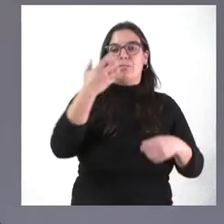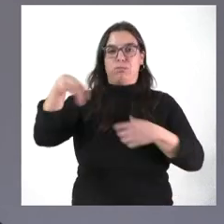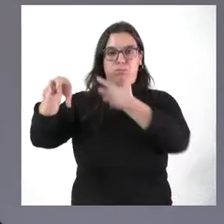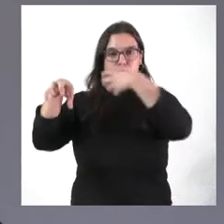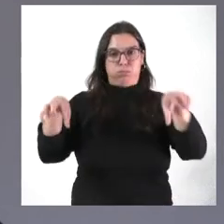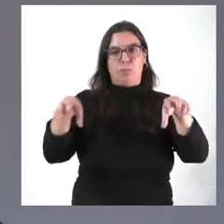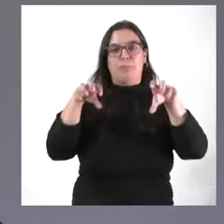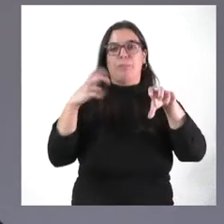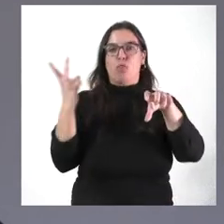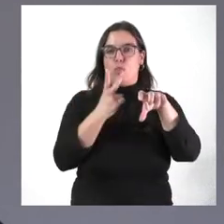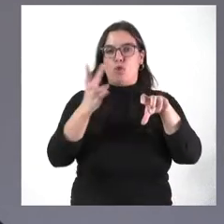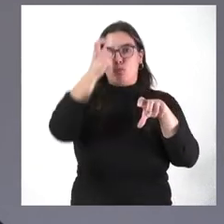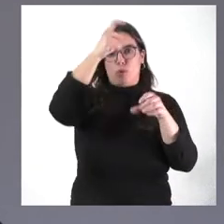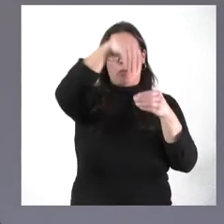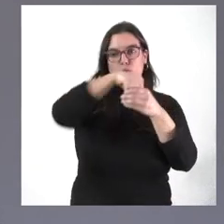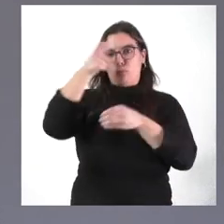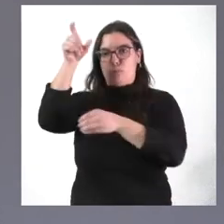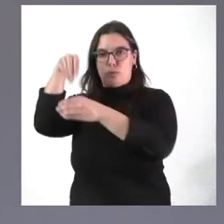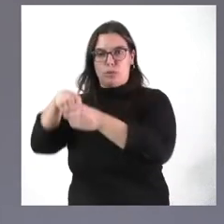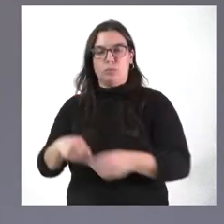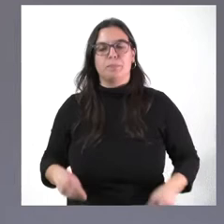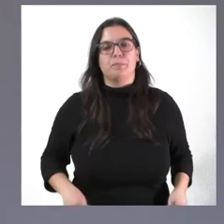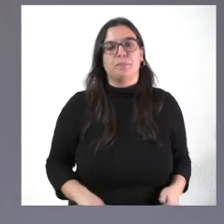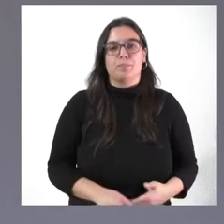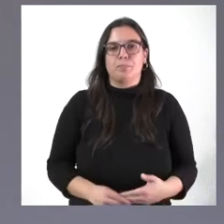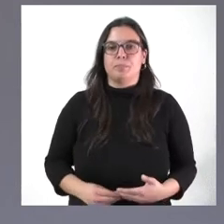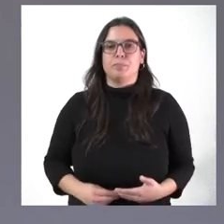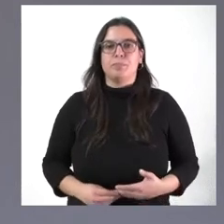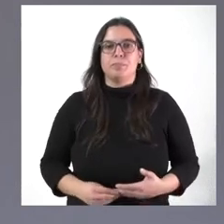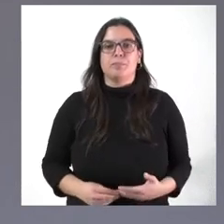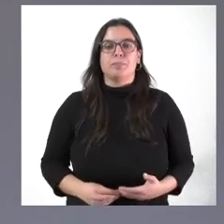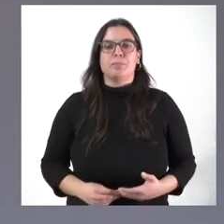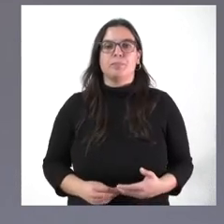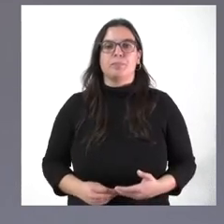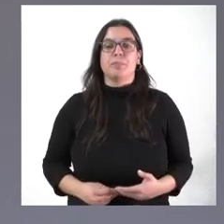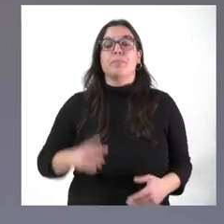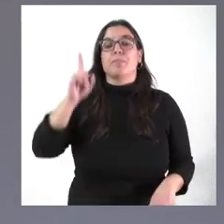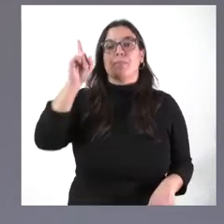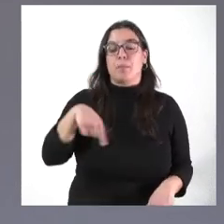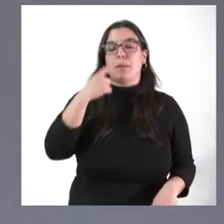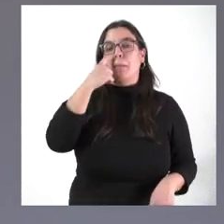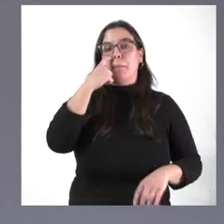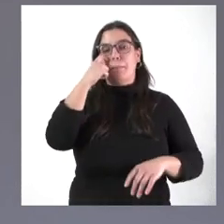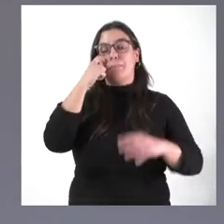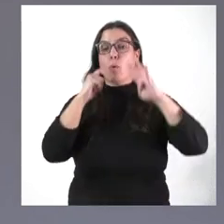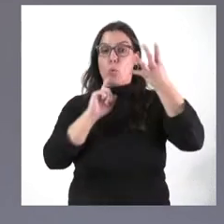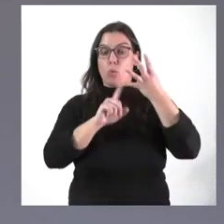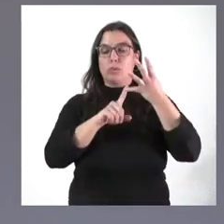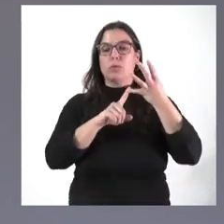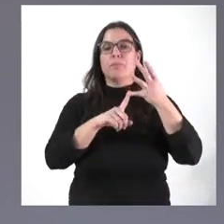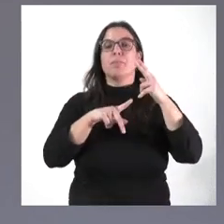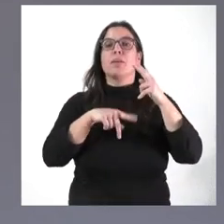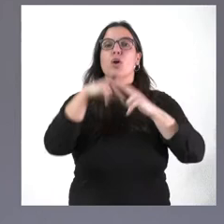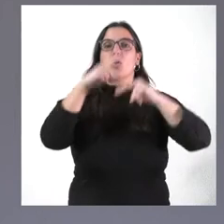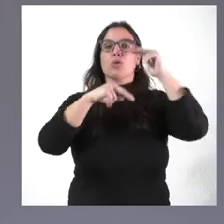de Villa Castillo en el espinar la losa Navas de Río Frío ortigosa y Vegas de Matute también en cuarto lugar se construirán cuatro